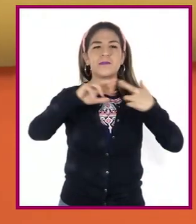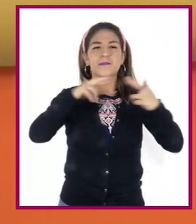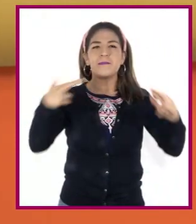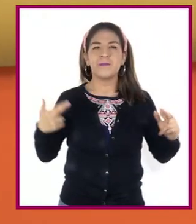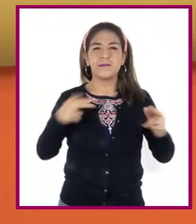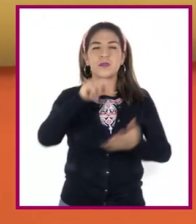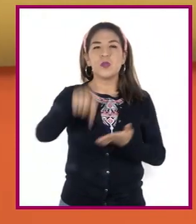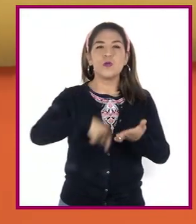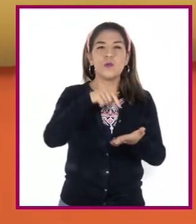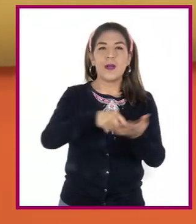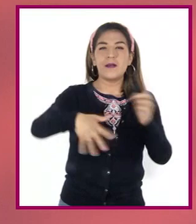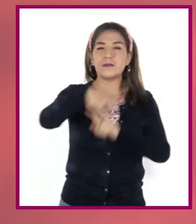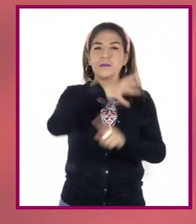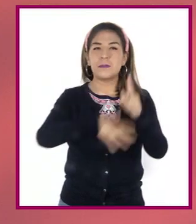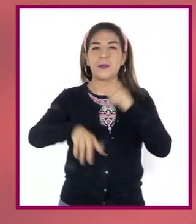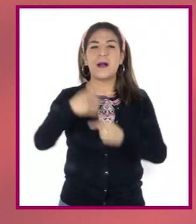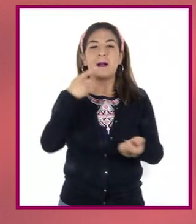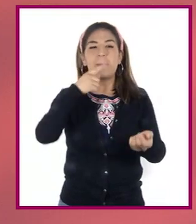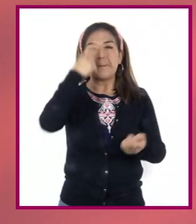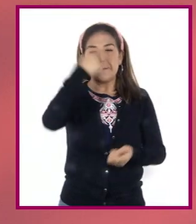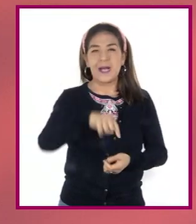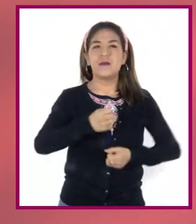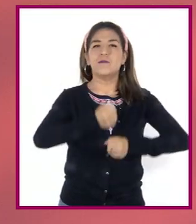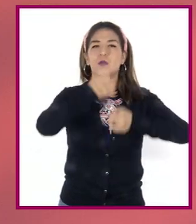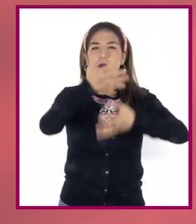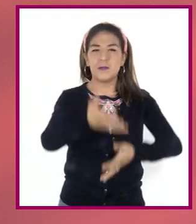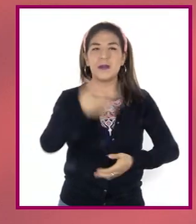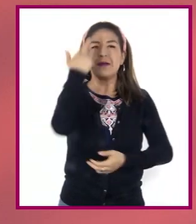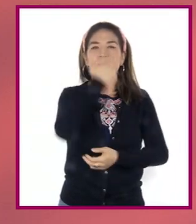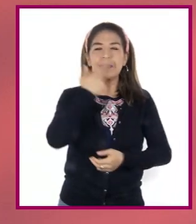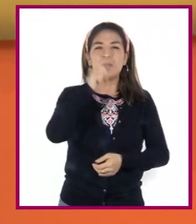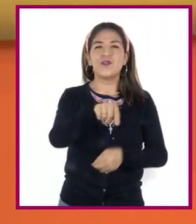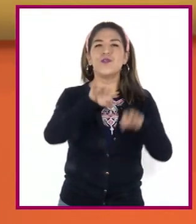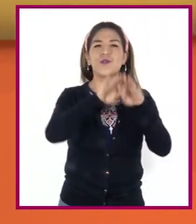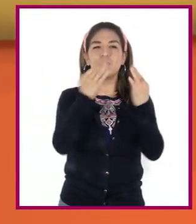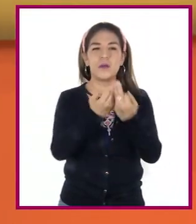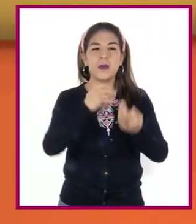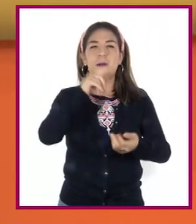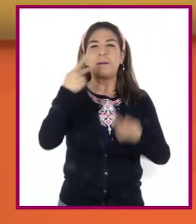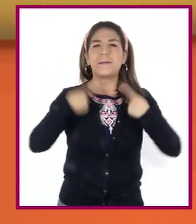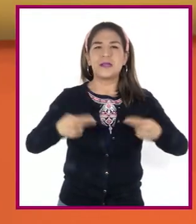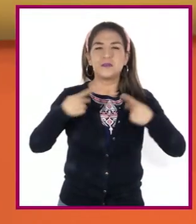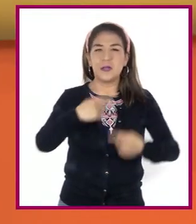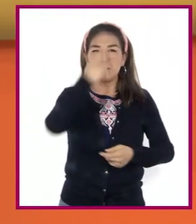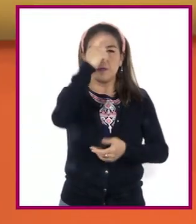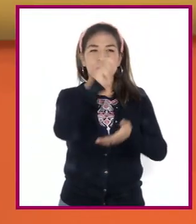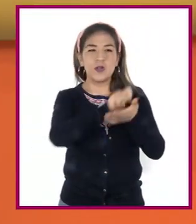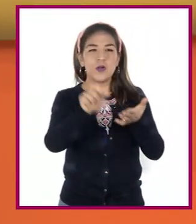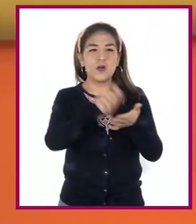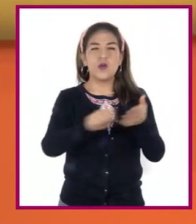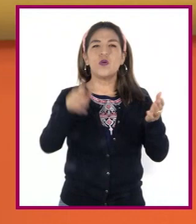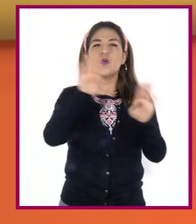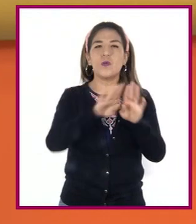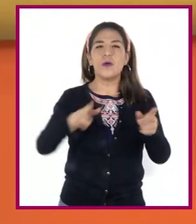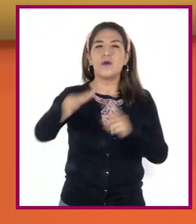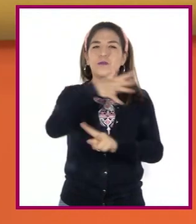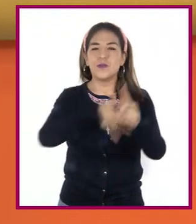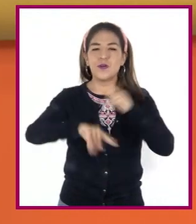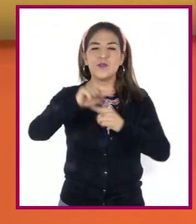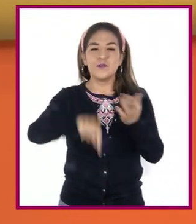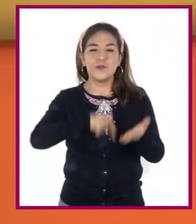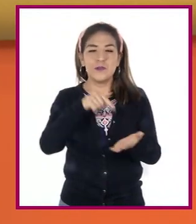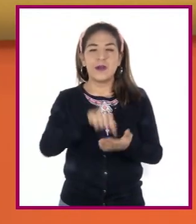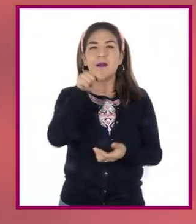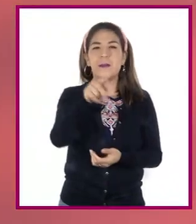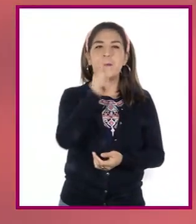espacios y ambientes en poemas. Es decir, que revisaremos la forma en que los poetas reconstruyen ambientes y espacios a través de